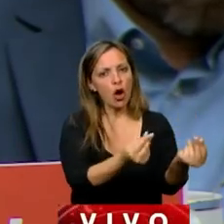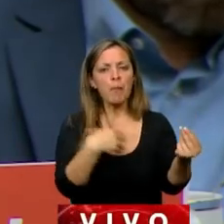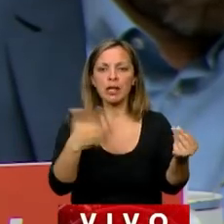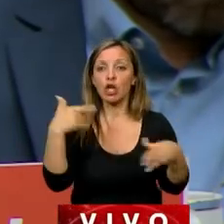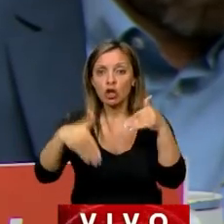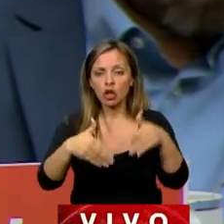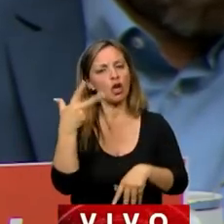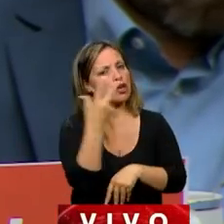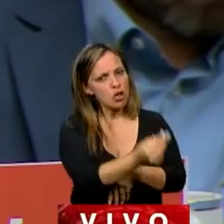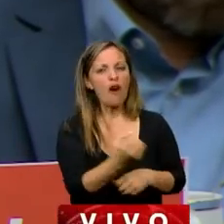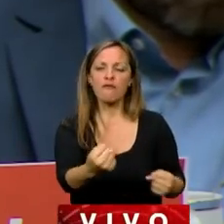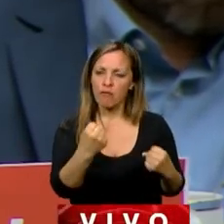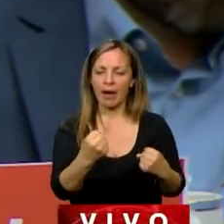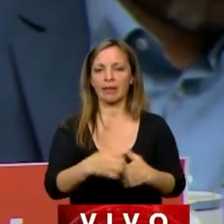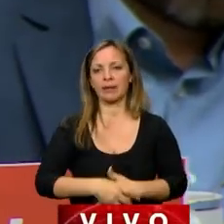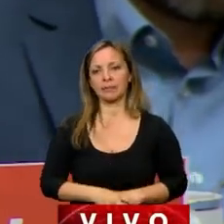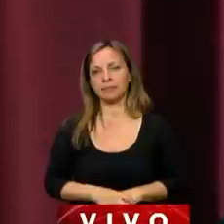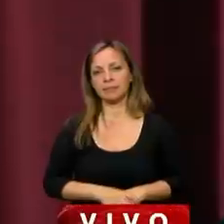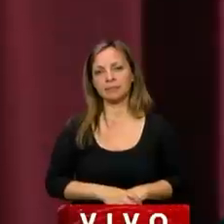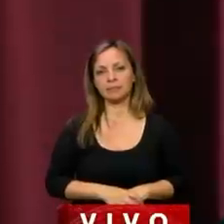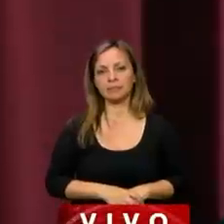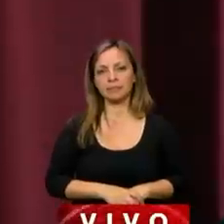nos vamos a oponer fuertemente.